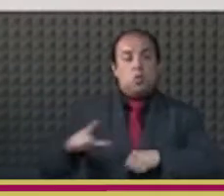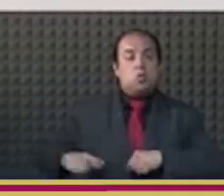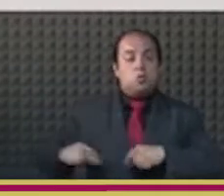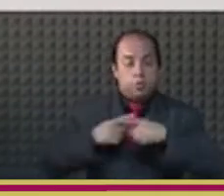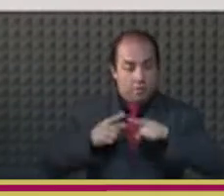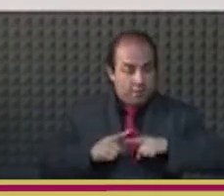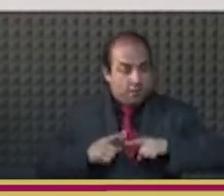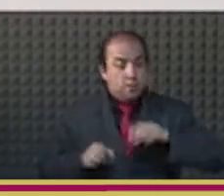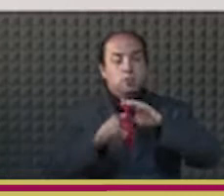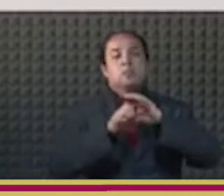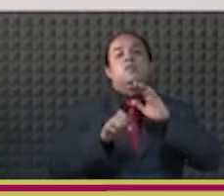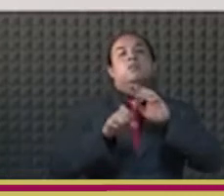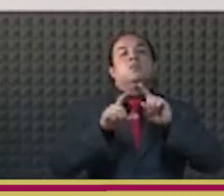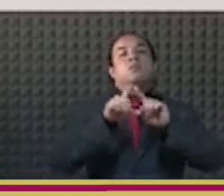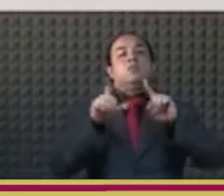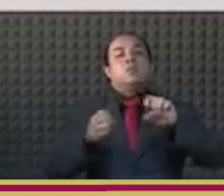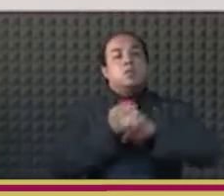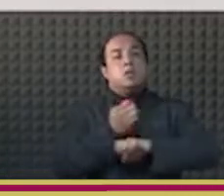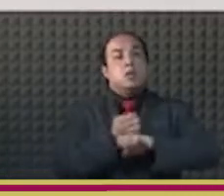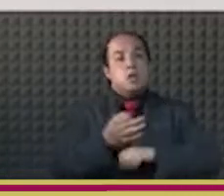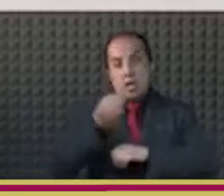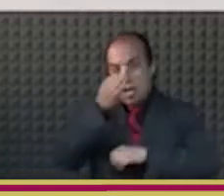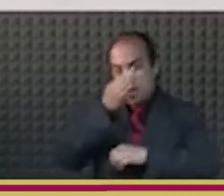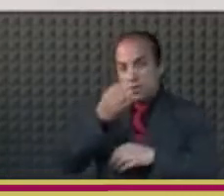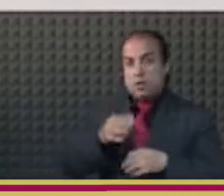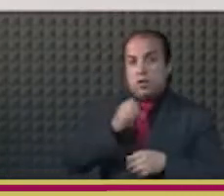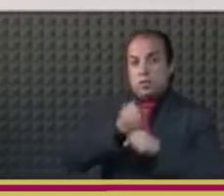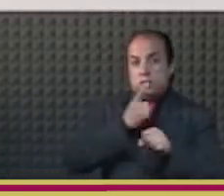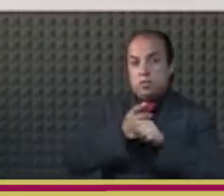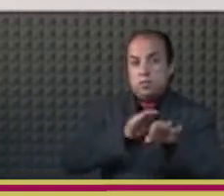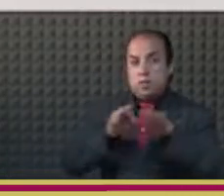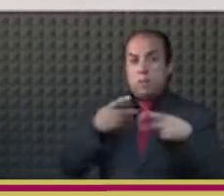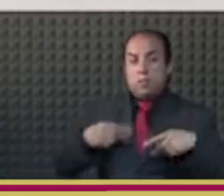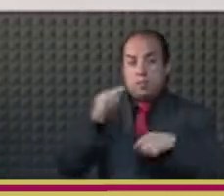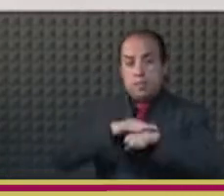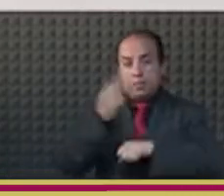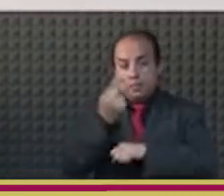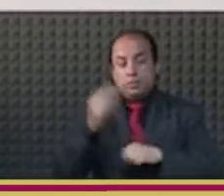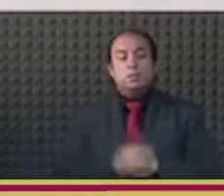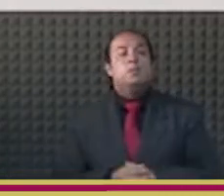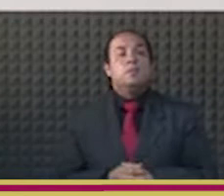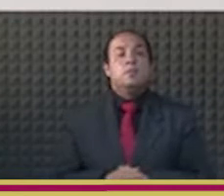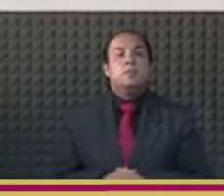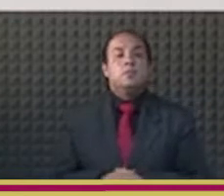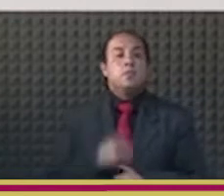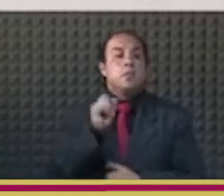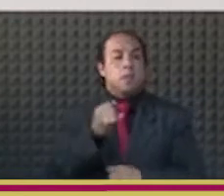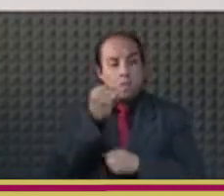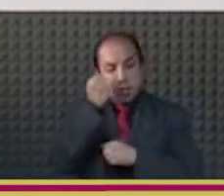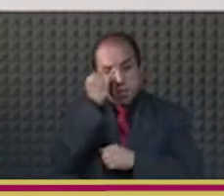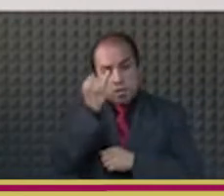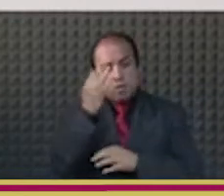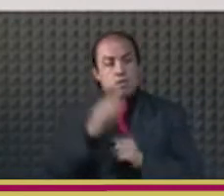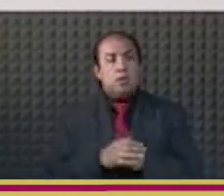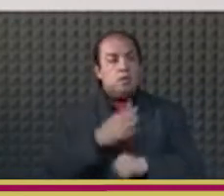los estados y acercar así las oportunidades de empleo a quienes más lo necesitan. Además, la idea es coordinar y